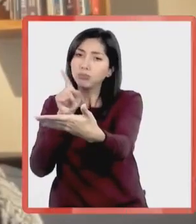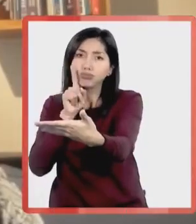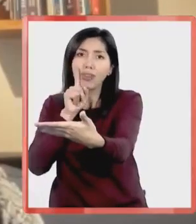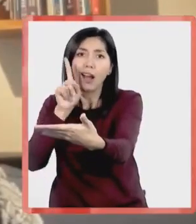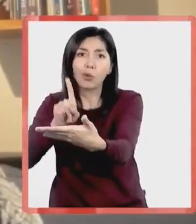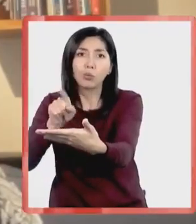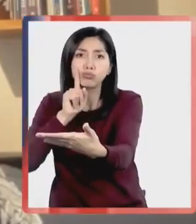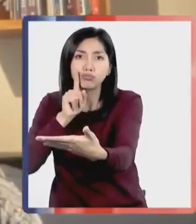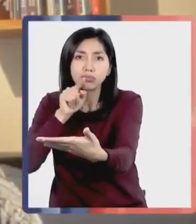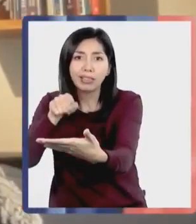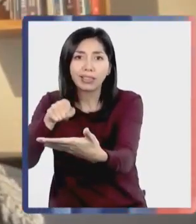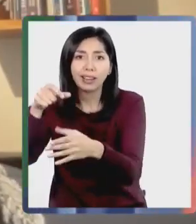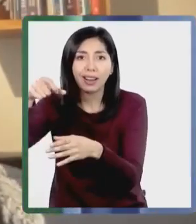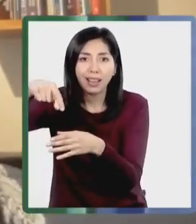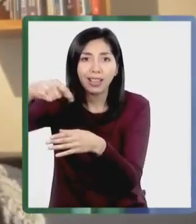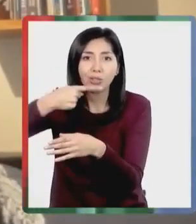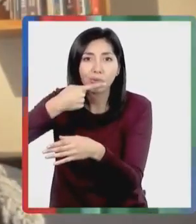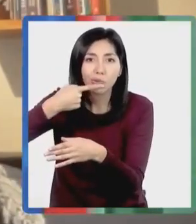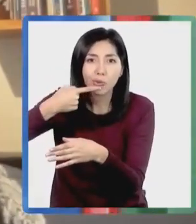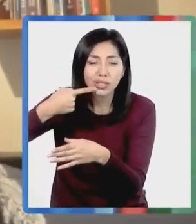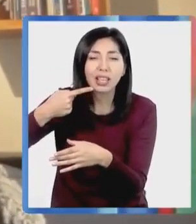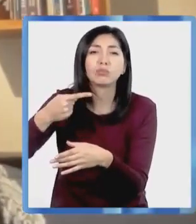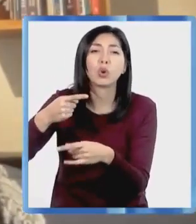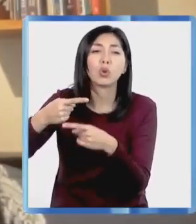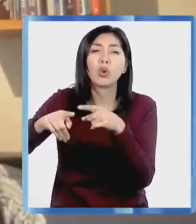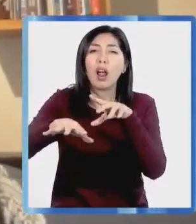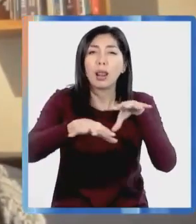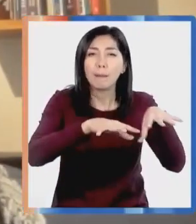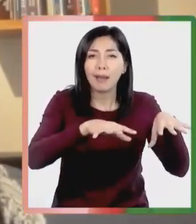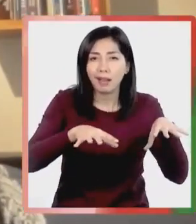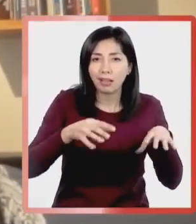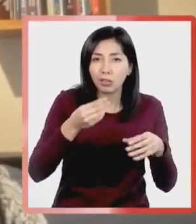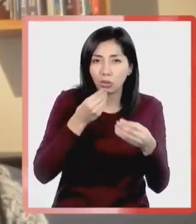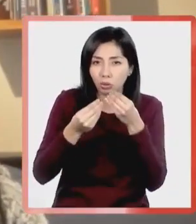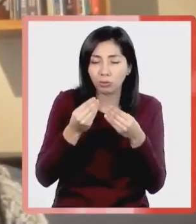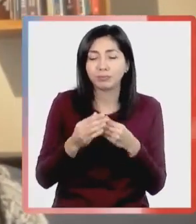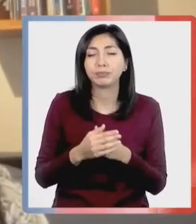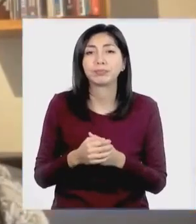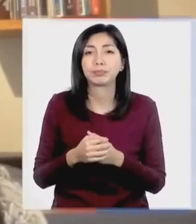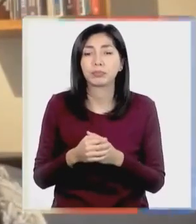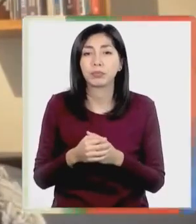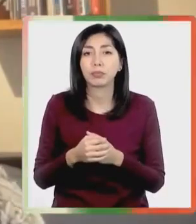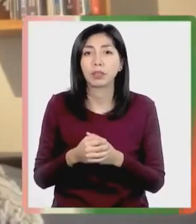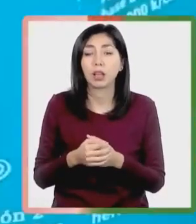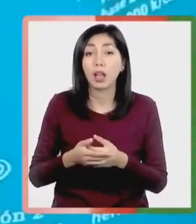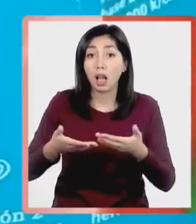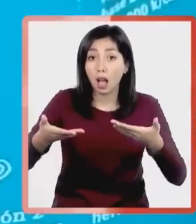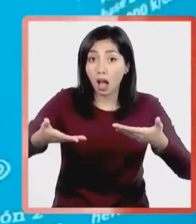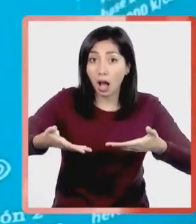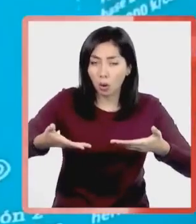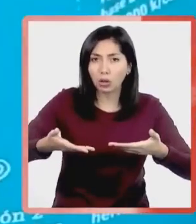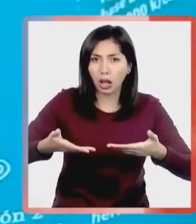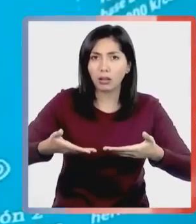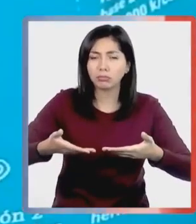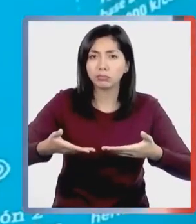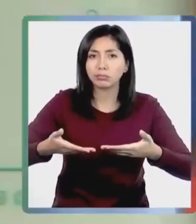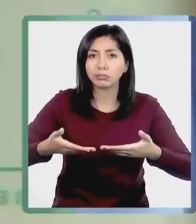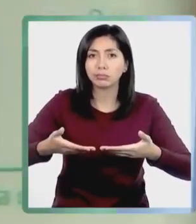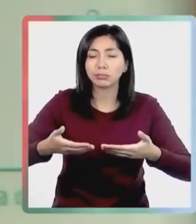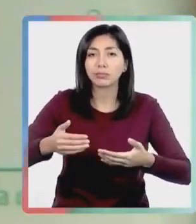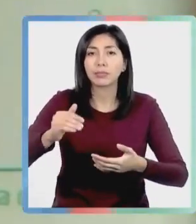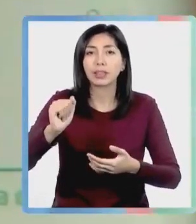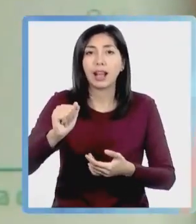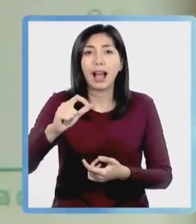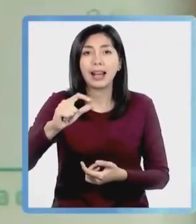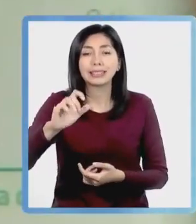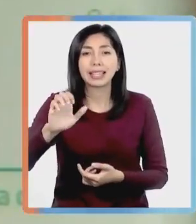de que muchos de estos alimentos también son utilizados para alimentos ultraprocesados para bajar los etiquetados. El que viene ahora con mucha